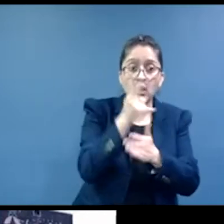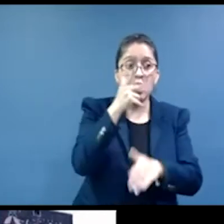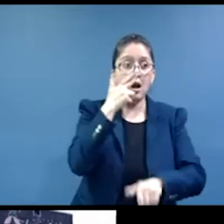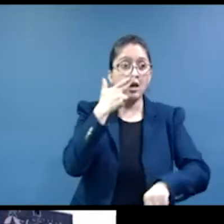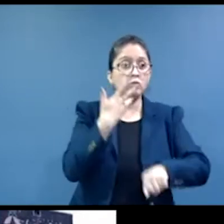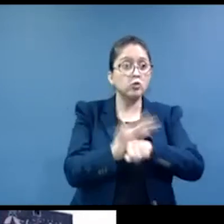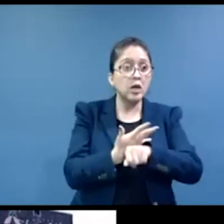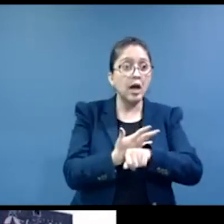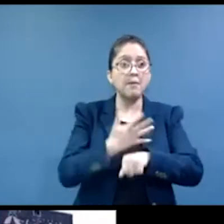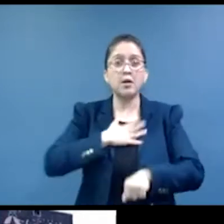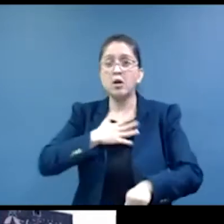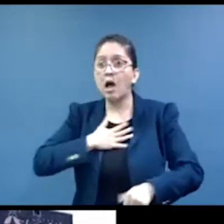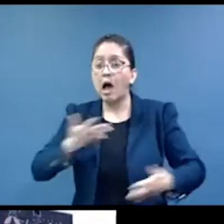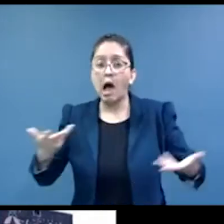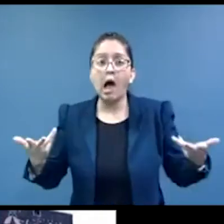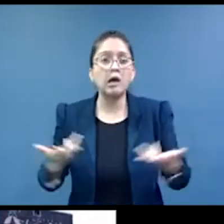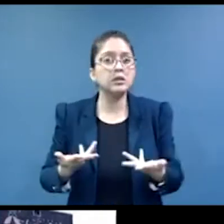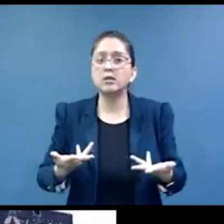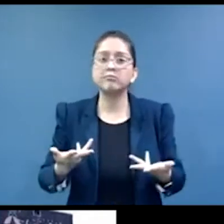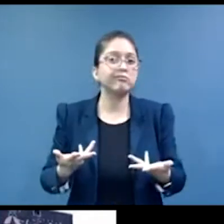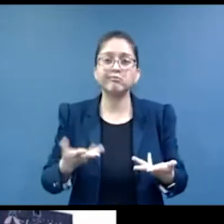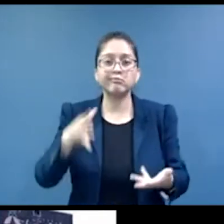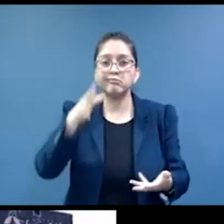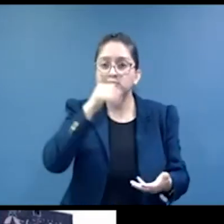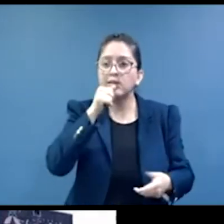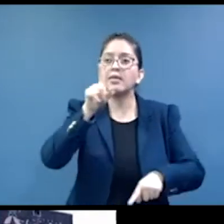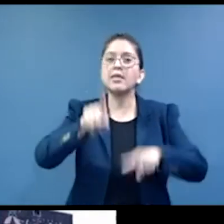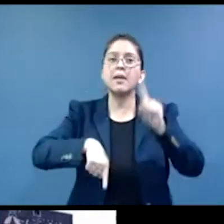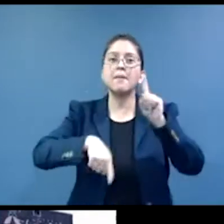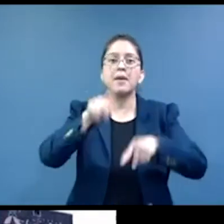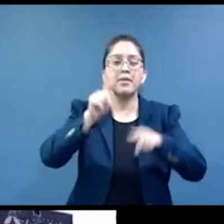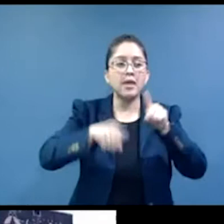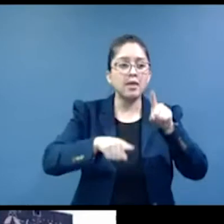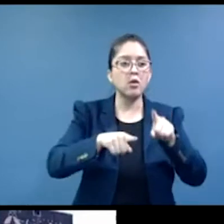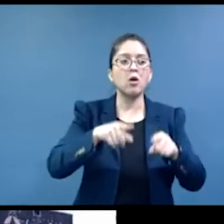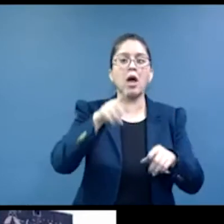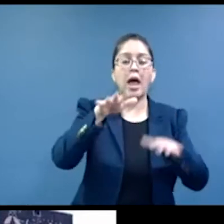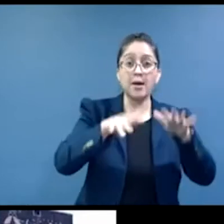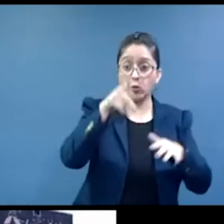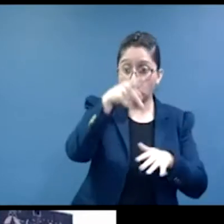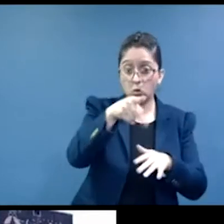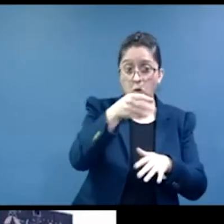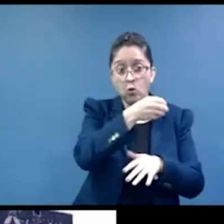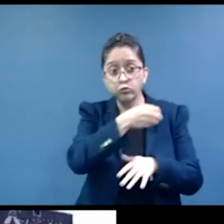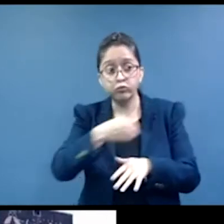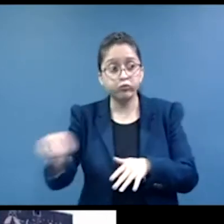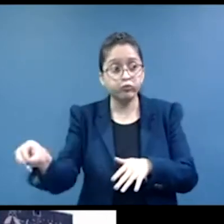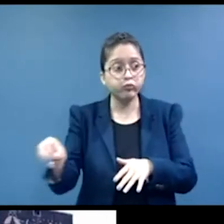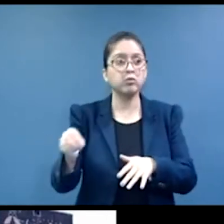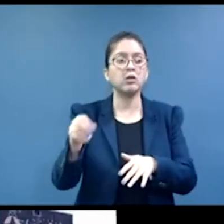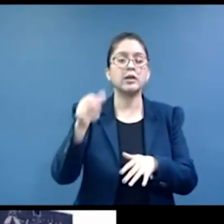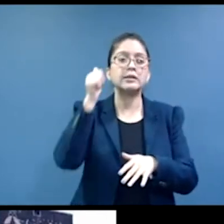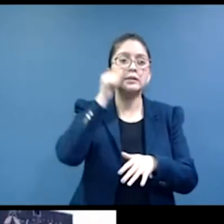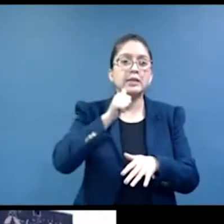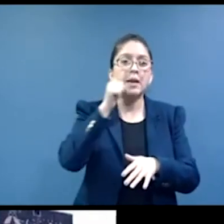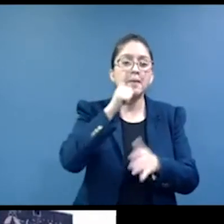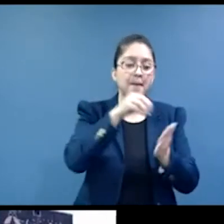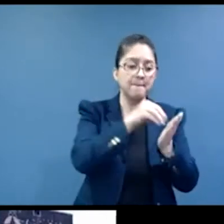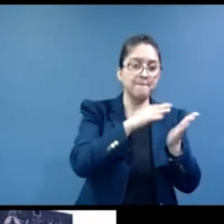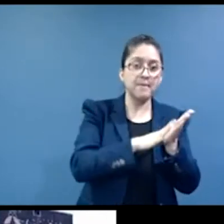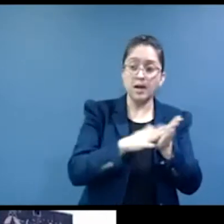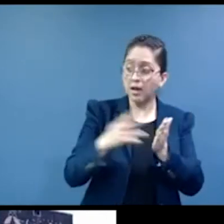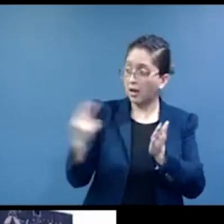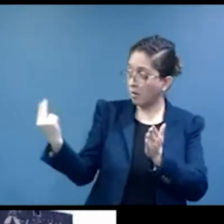para de cualquiera de las dos partes, ¿no? No es necesario la autorización de uno de los cónyuges o de la pareja para